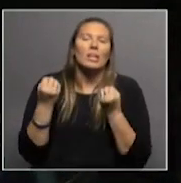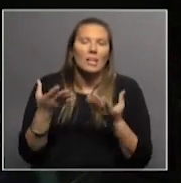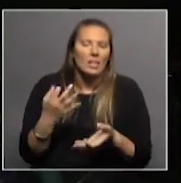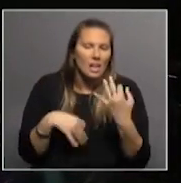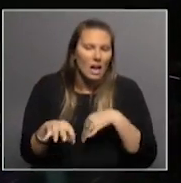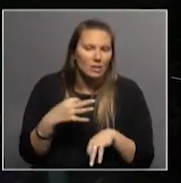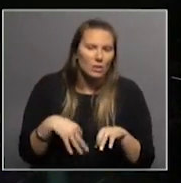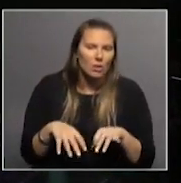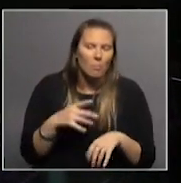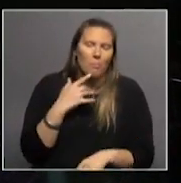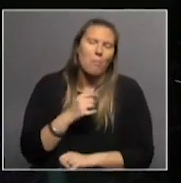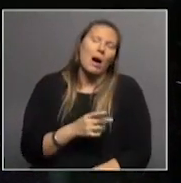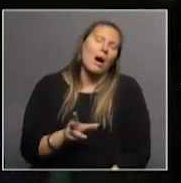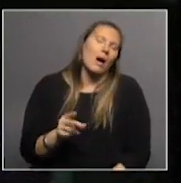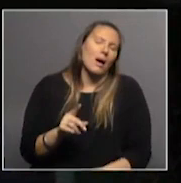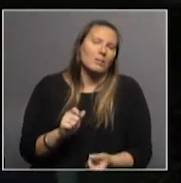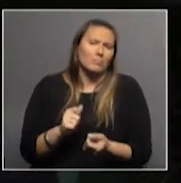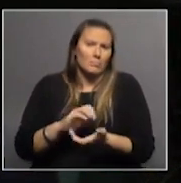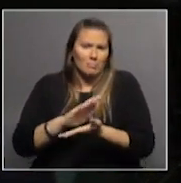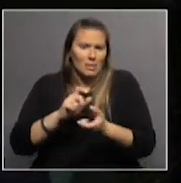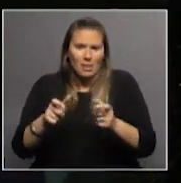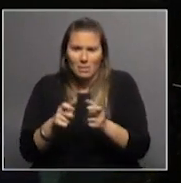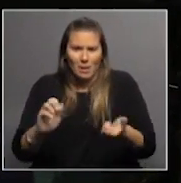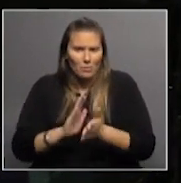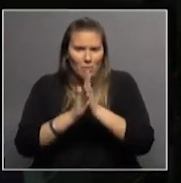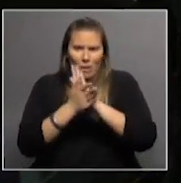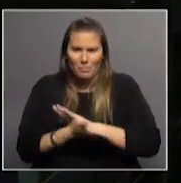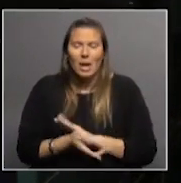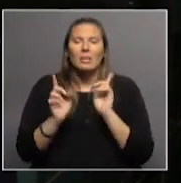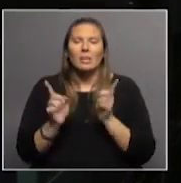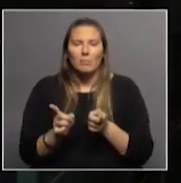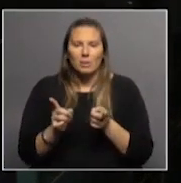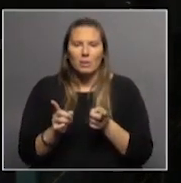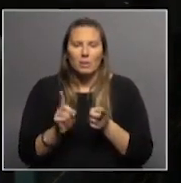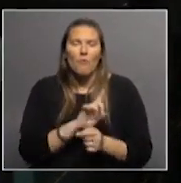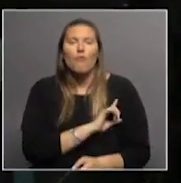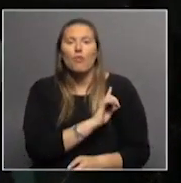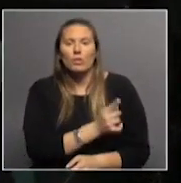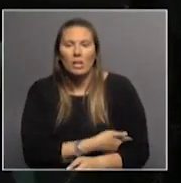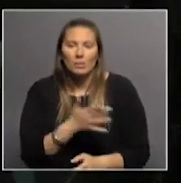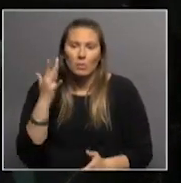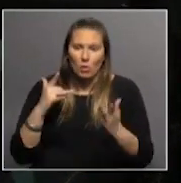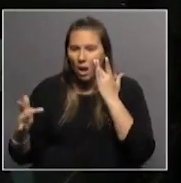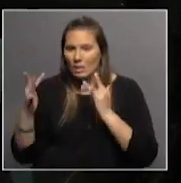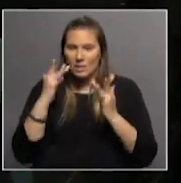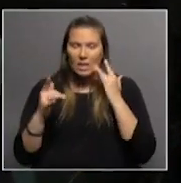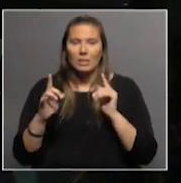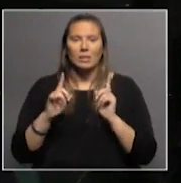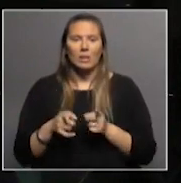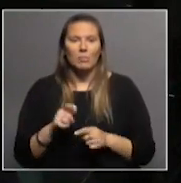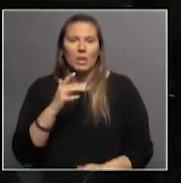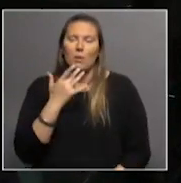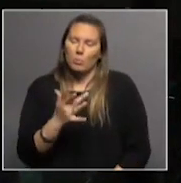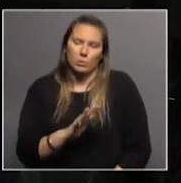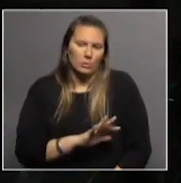bárbaro para votarnos las entradas bueno también en el marco de fortalecimiento de las artes no estuvo